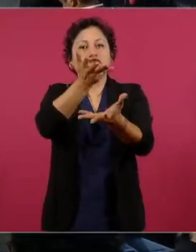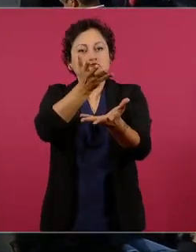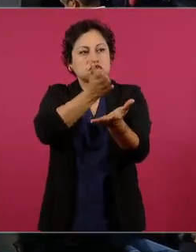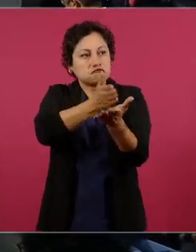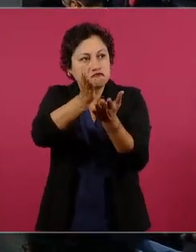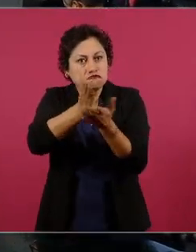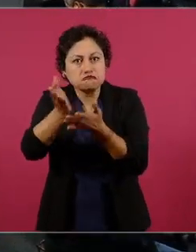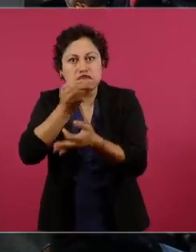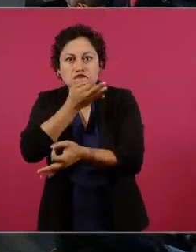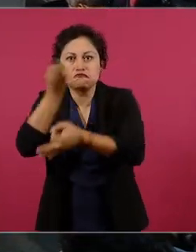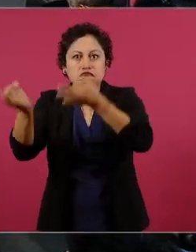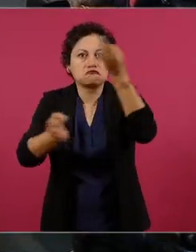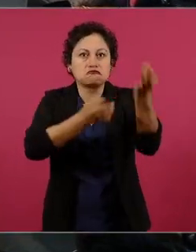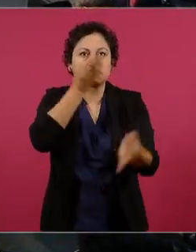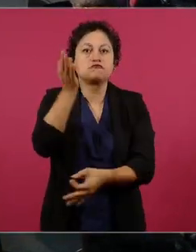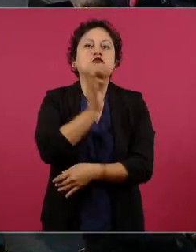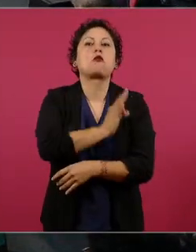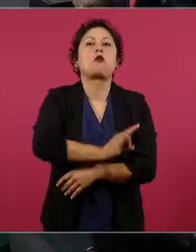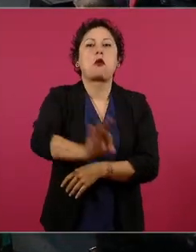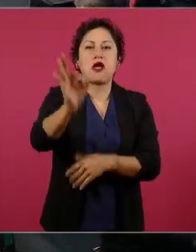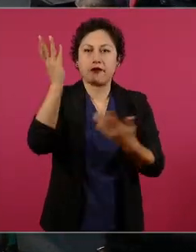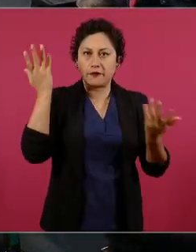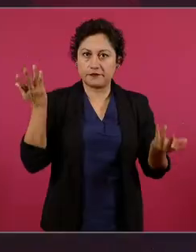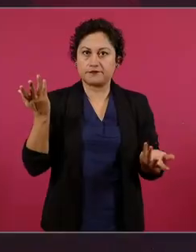un celular,